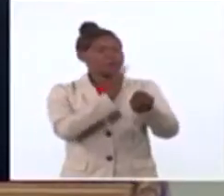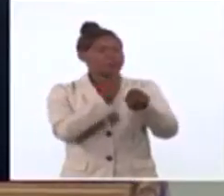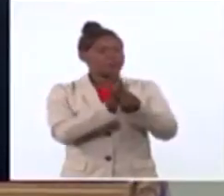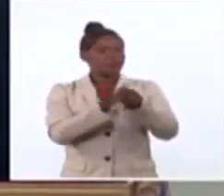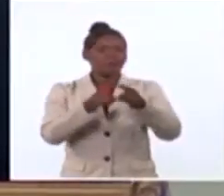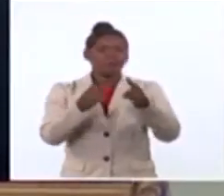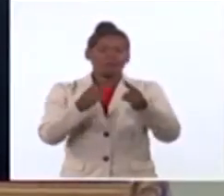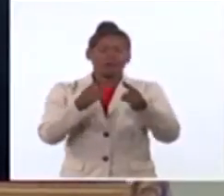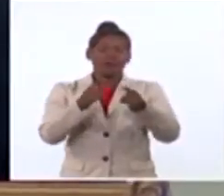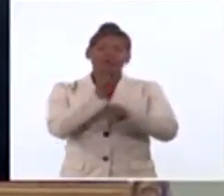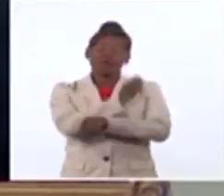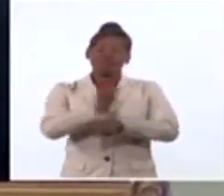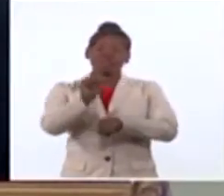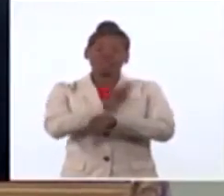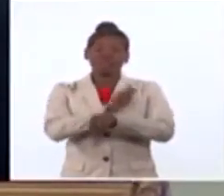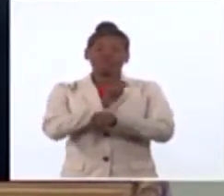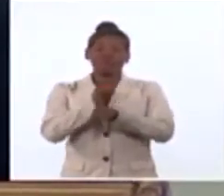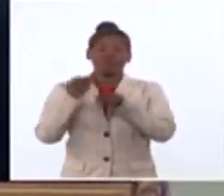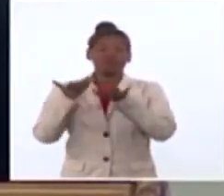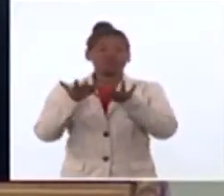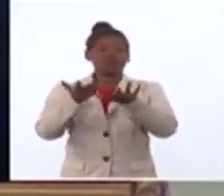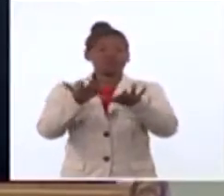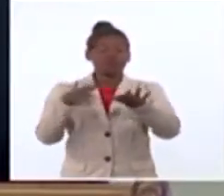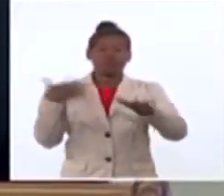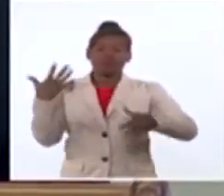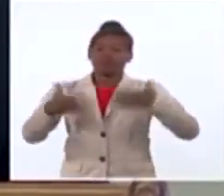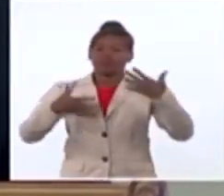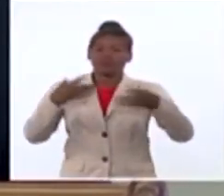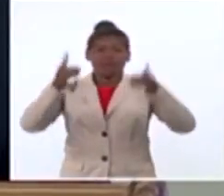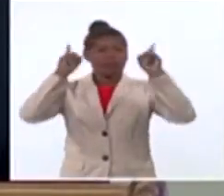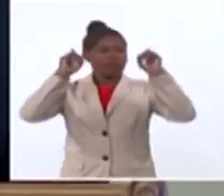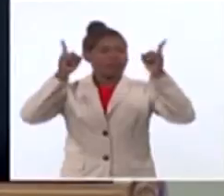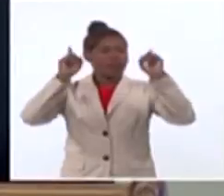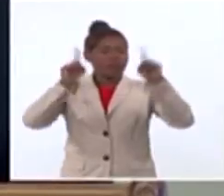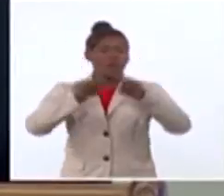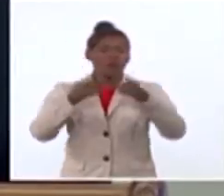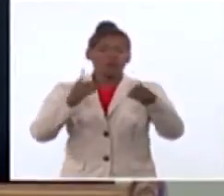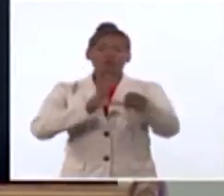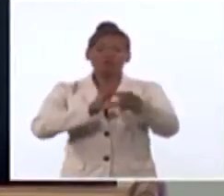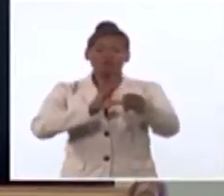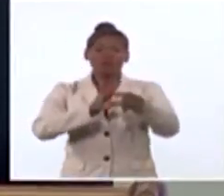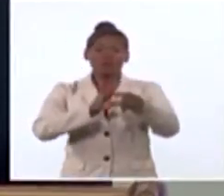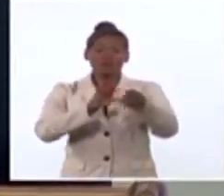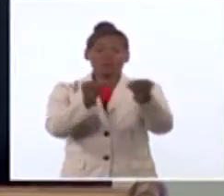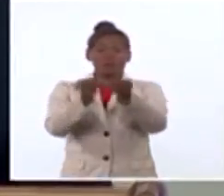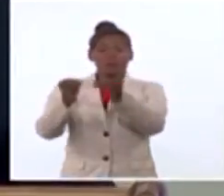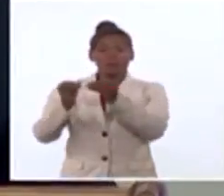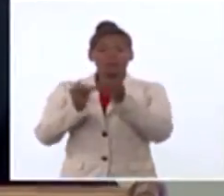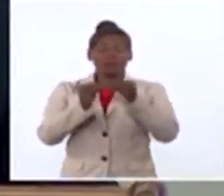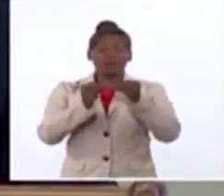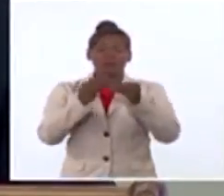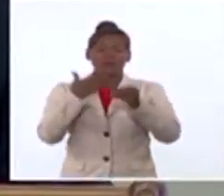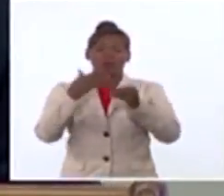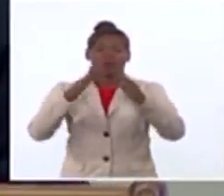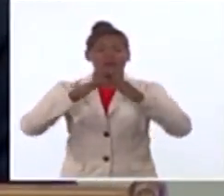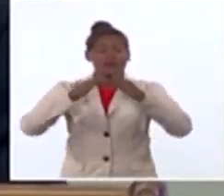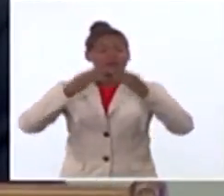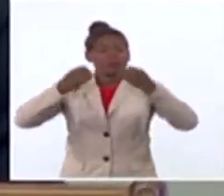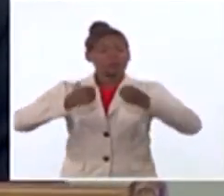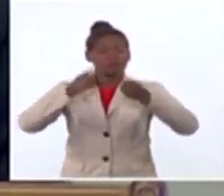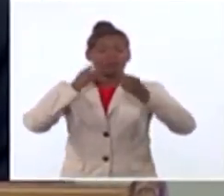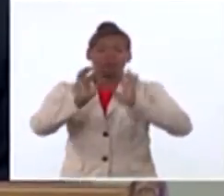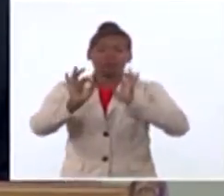sociales, diplomáticos, eventos propios del servicio externo durante